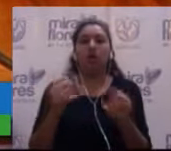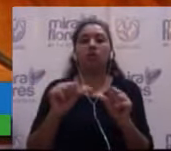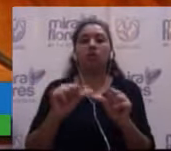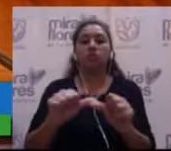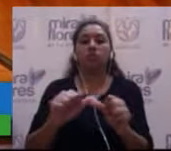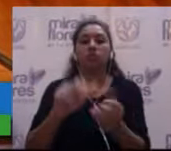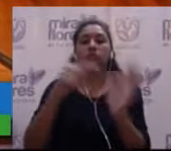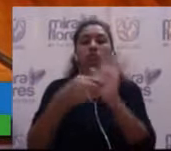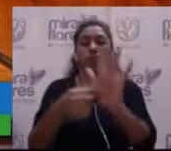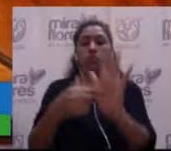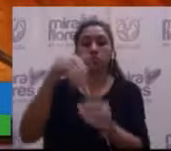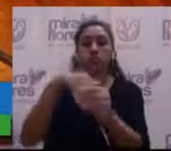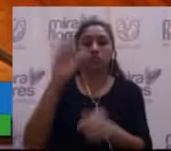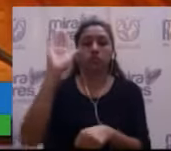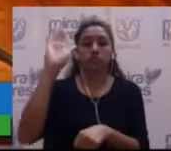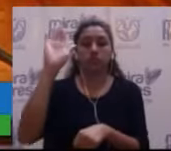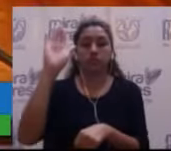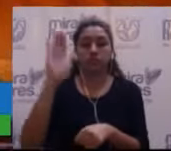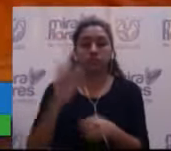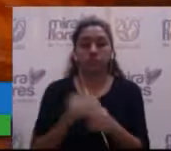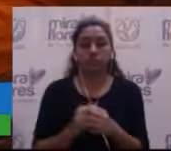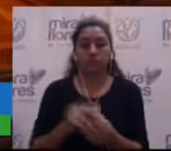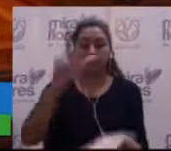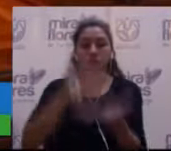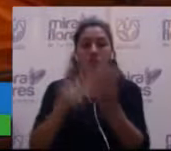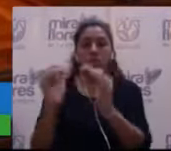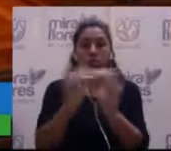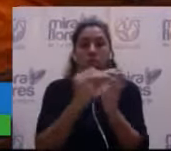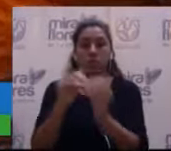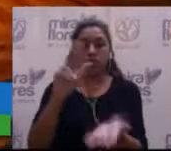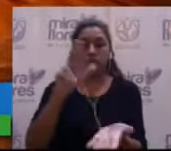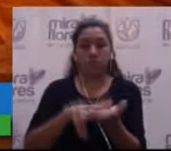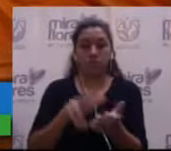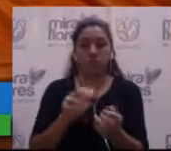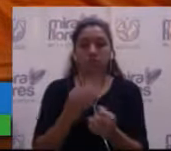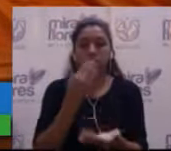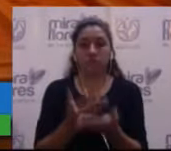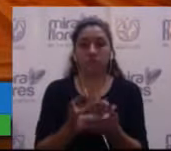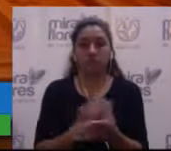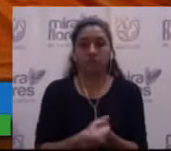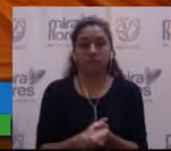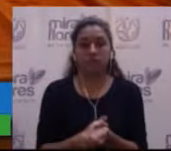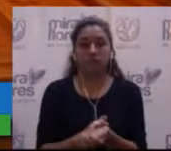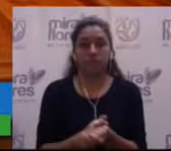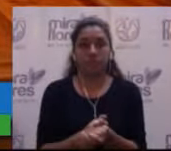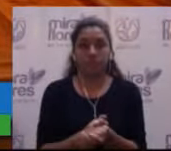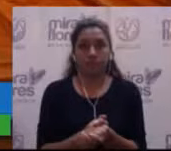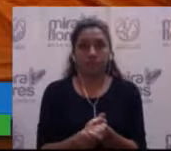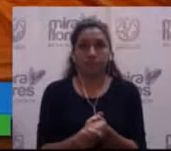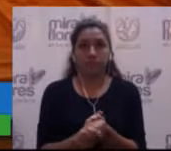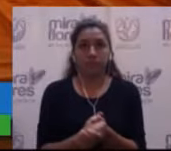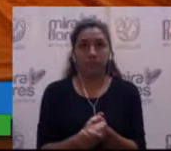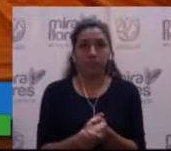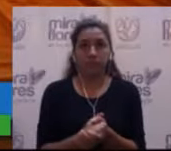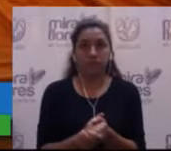se expresaron en señal de conformidad, se aprueba por unanimidad de votos. Muchas gracias. Vamos al siguiente punto.